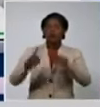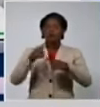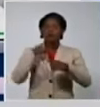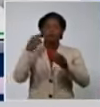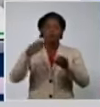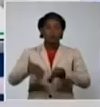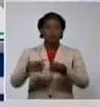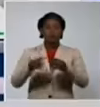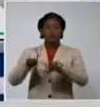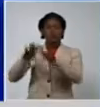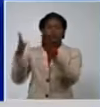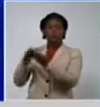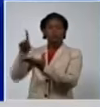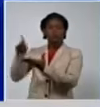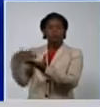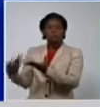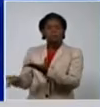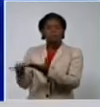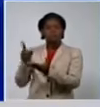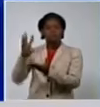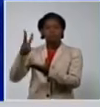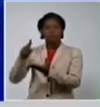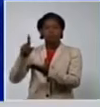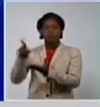las estadísticas hoy? Bueno,